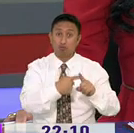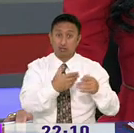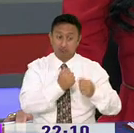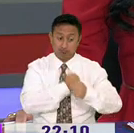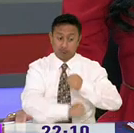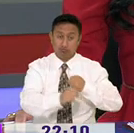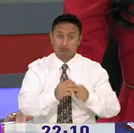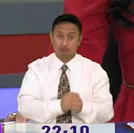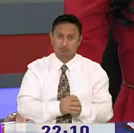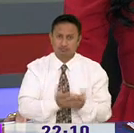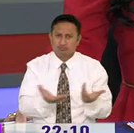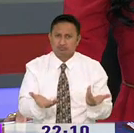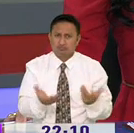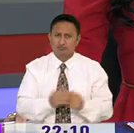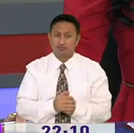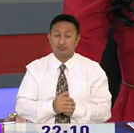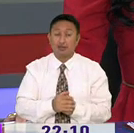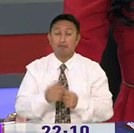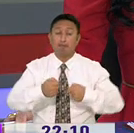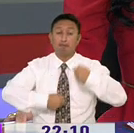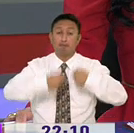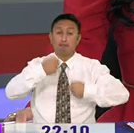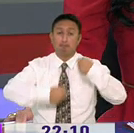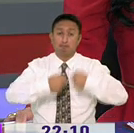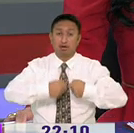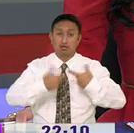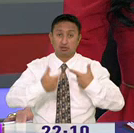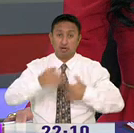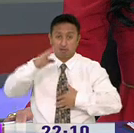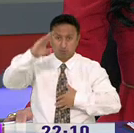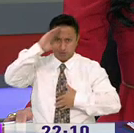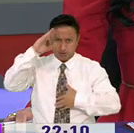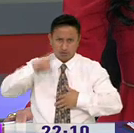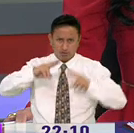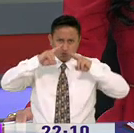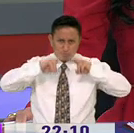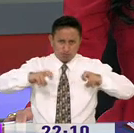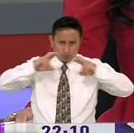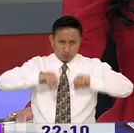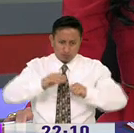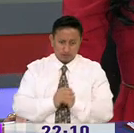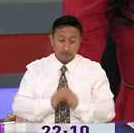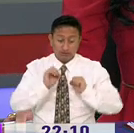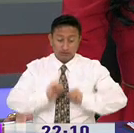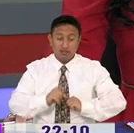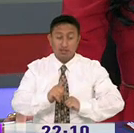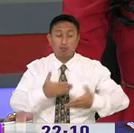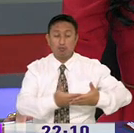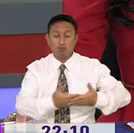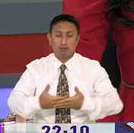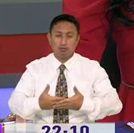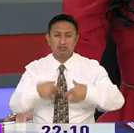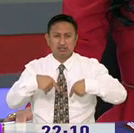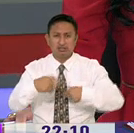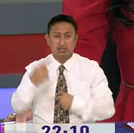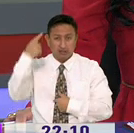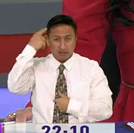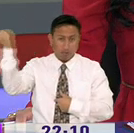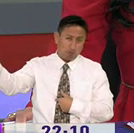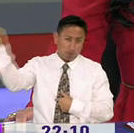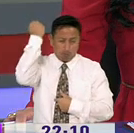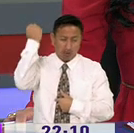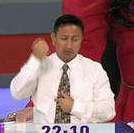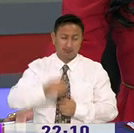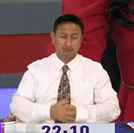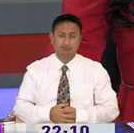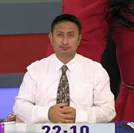nacido. El hecho ocurrió en mayo y tras las labores de investigación se determinó que el bebé tenía traumas en el cráneo y